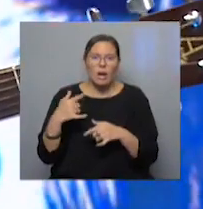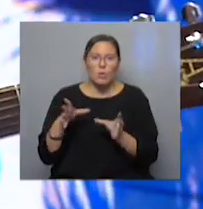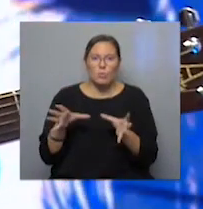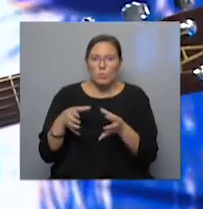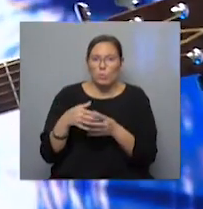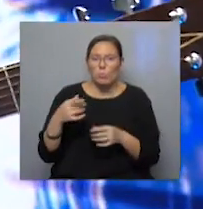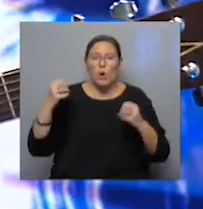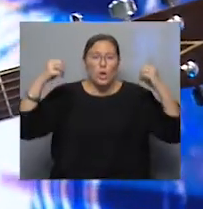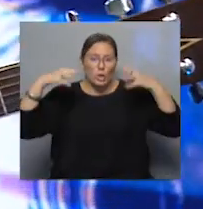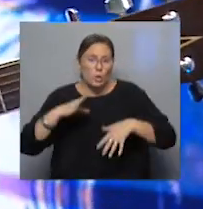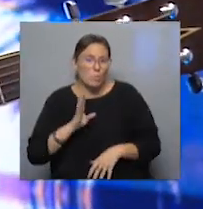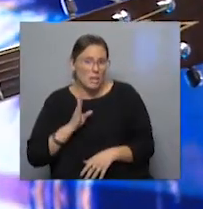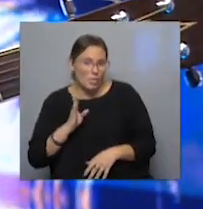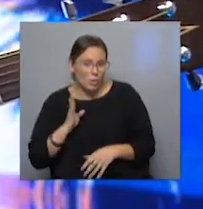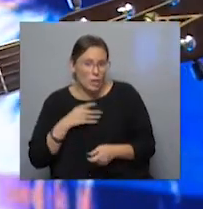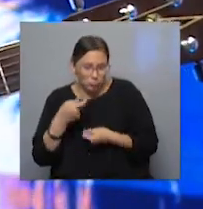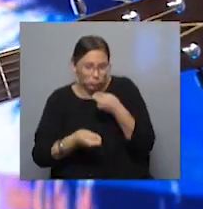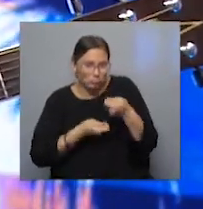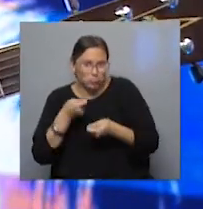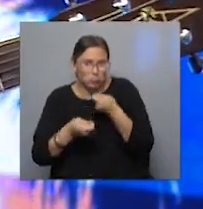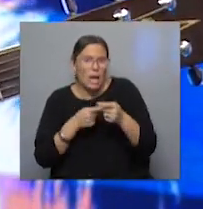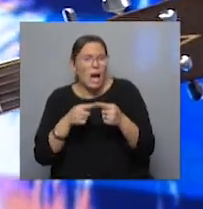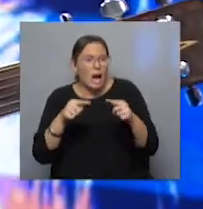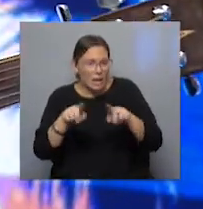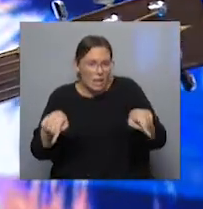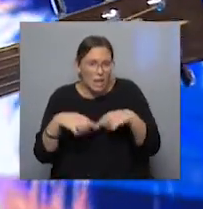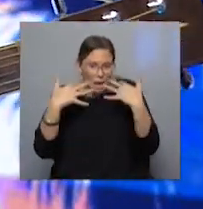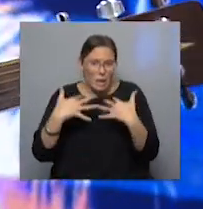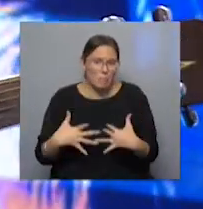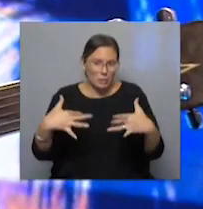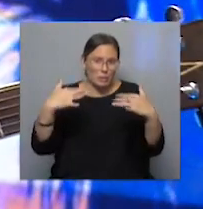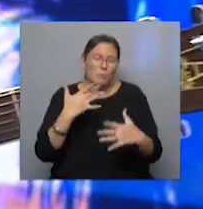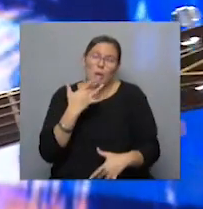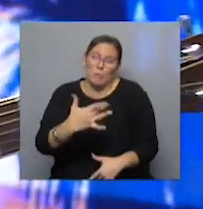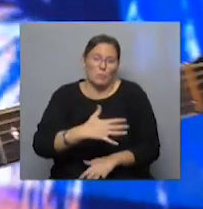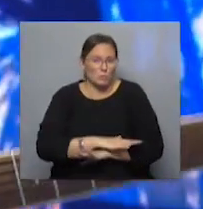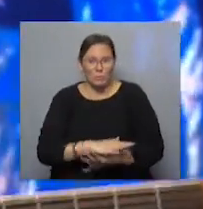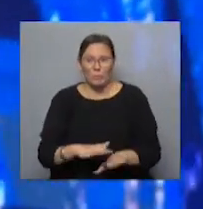iluminadoras, aparte, que le aportan a cada espectáculo algo maravilloso.